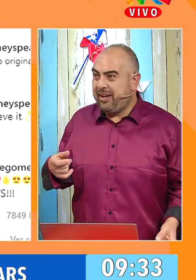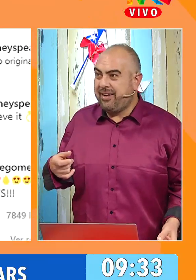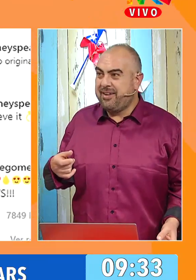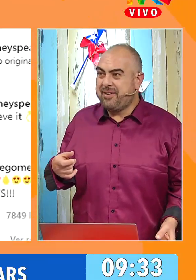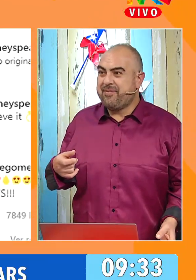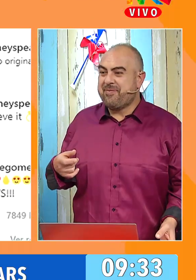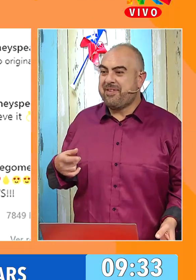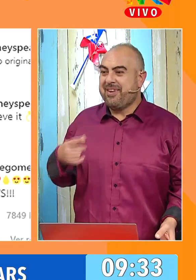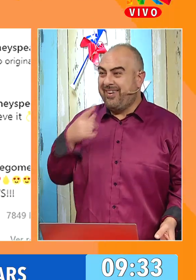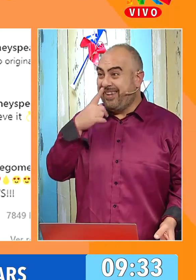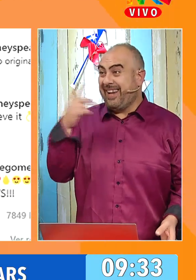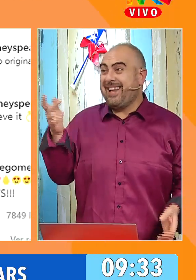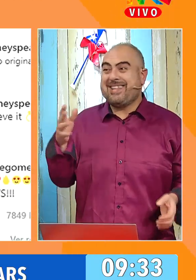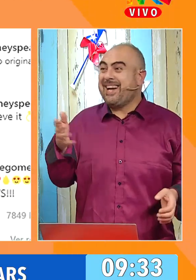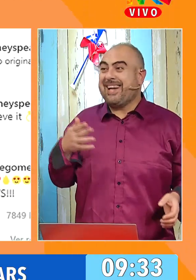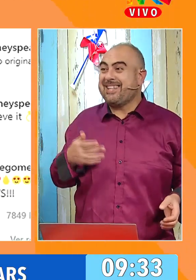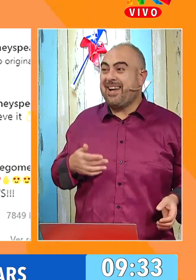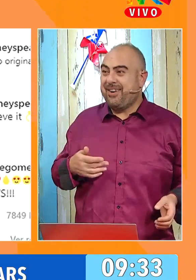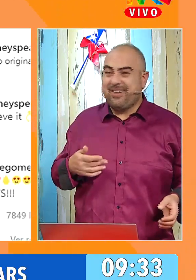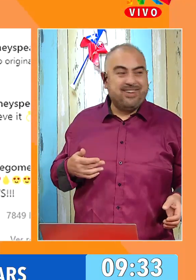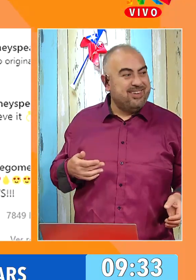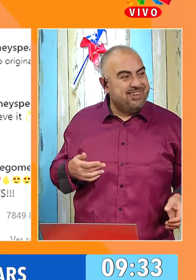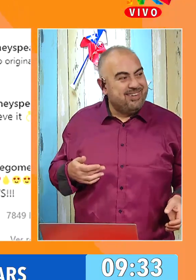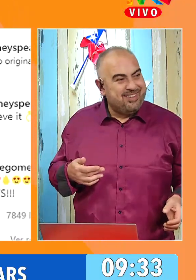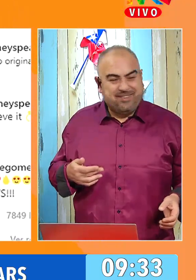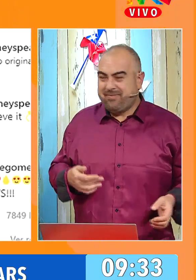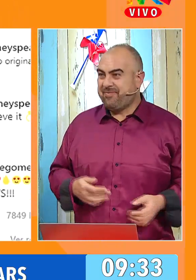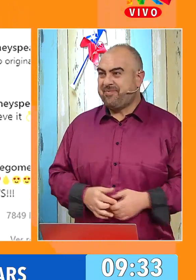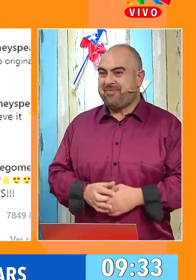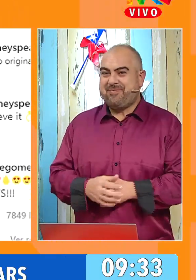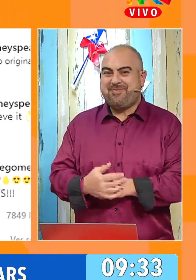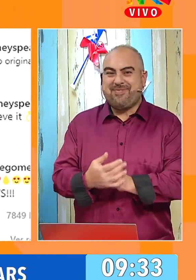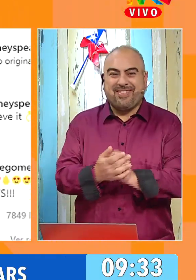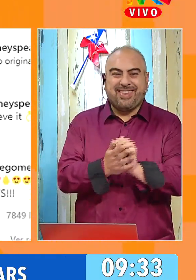un tatuaje. Sí. Cuando quería ser casado. Claro.